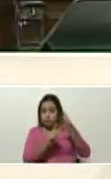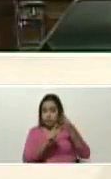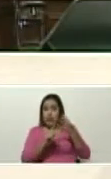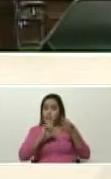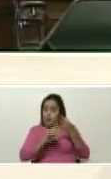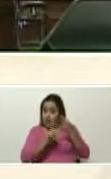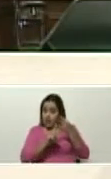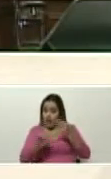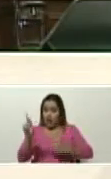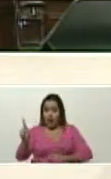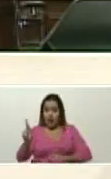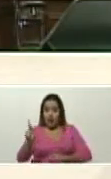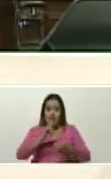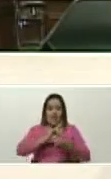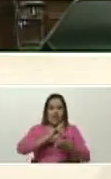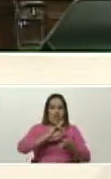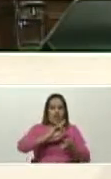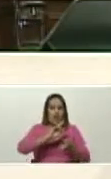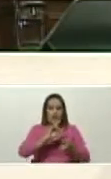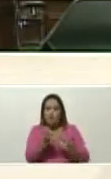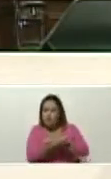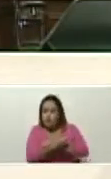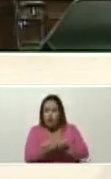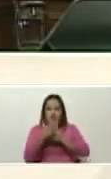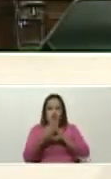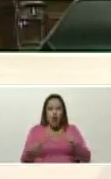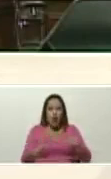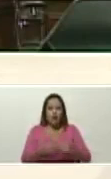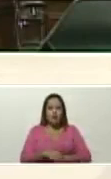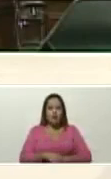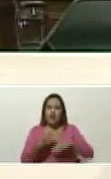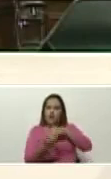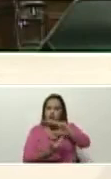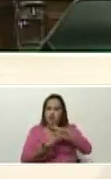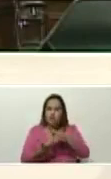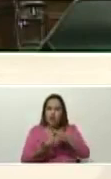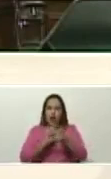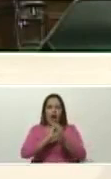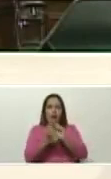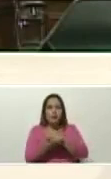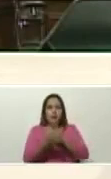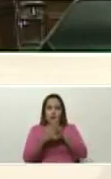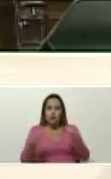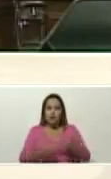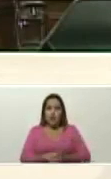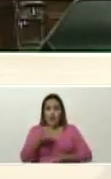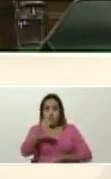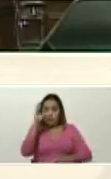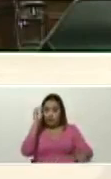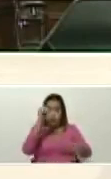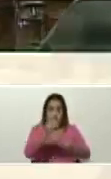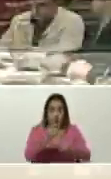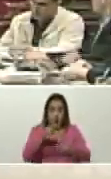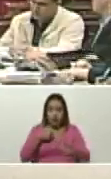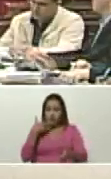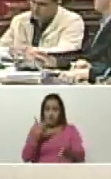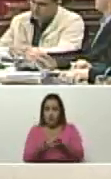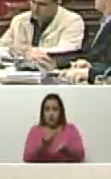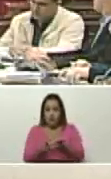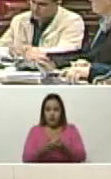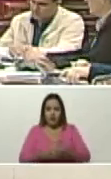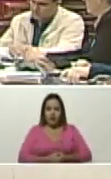revolucionar, cambiarlo todo, renovar las cosas. Y allí está el eje que yo planteé en el